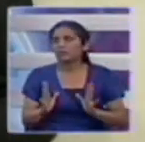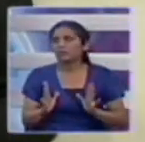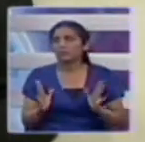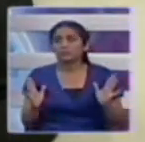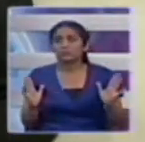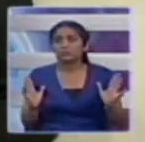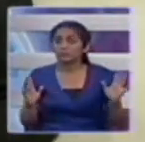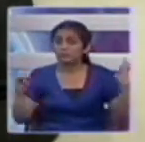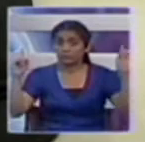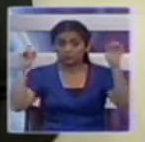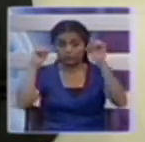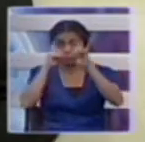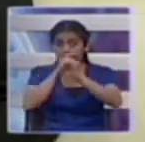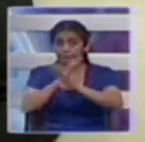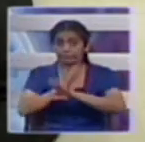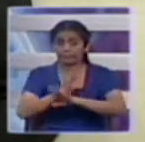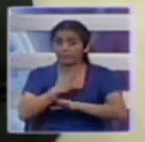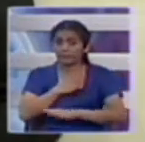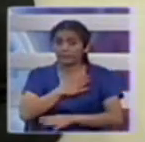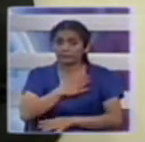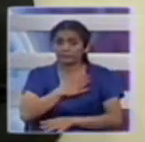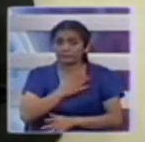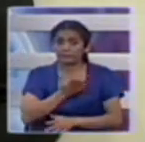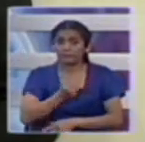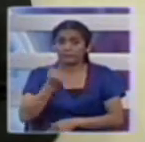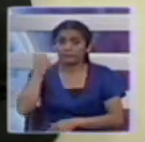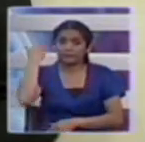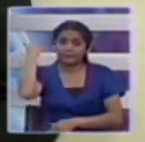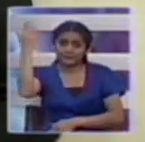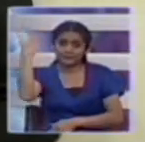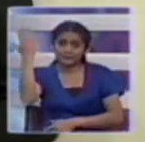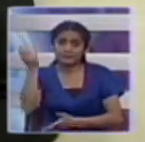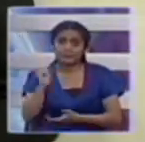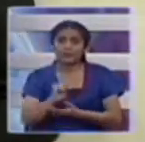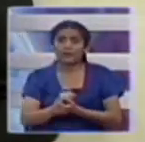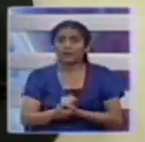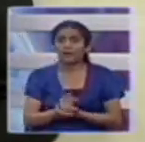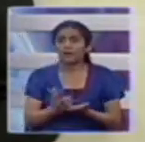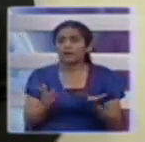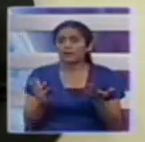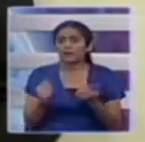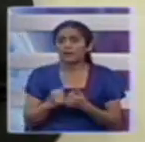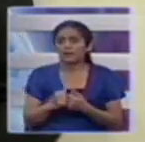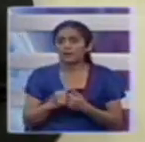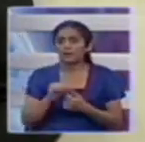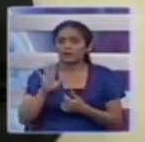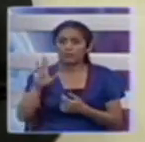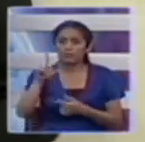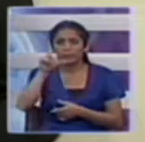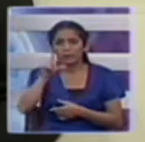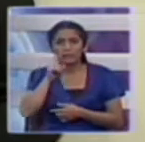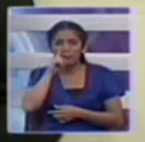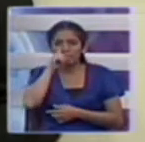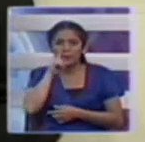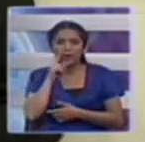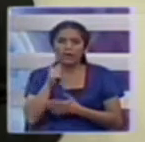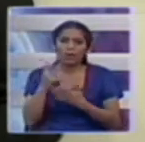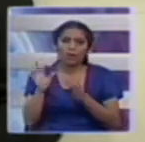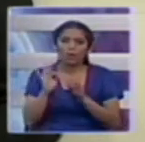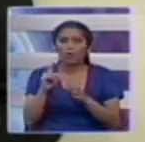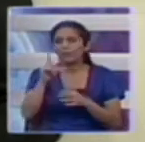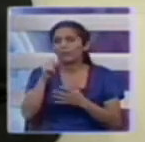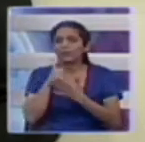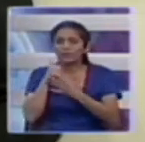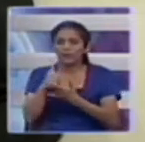que asesores del alcalde o candidatos de creo tengan fortunas no justificadas y tienen que ser investigados,